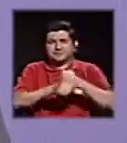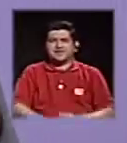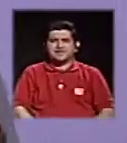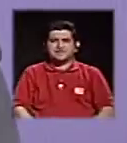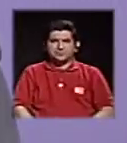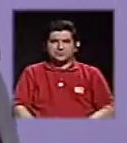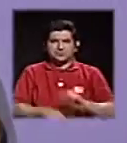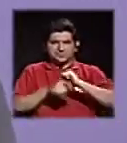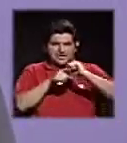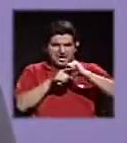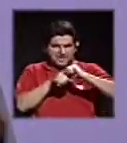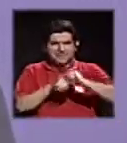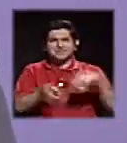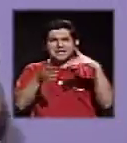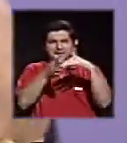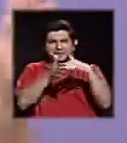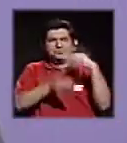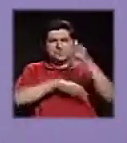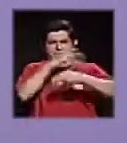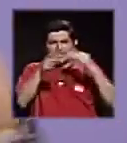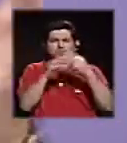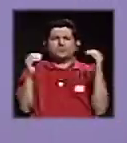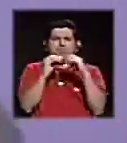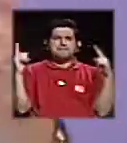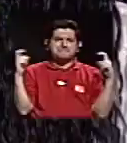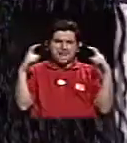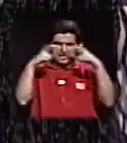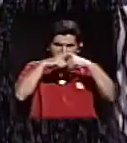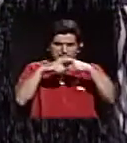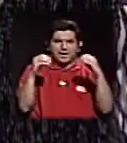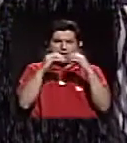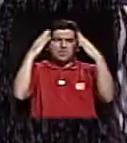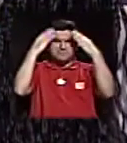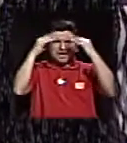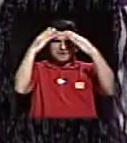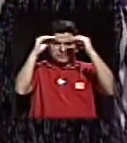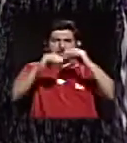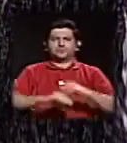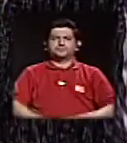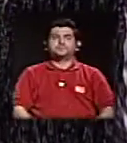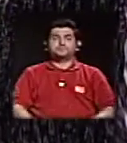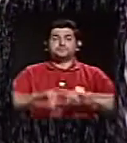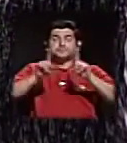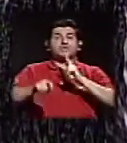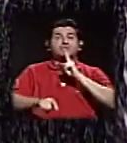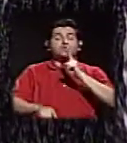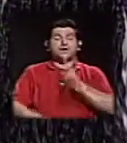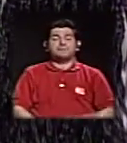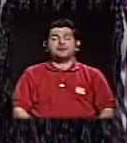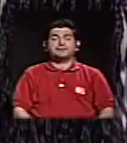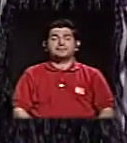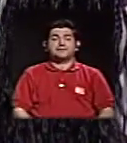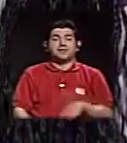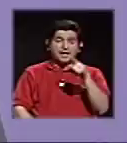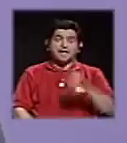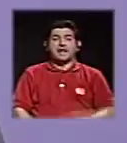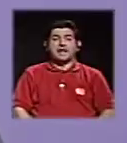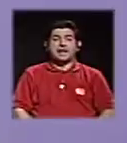capacitarnos no estudiar sobre todo un mundo que es más complejo y donde hay más información pero lo cierto es que el colegio electoral